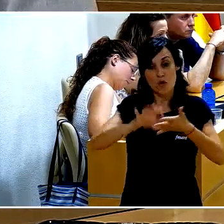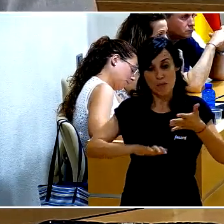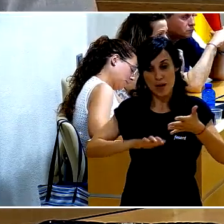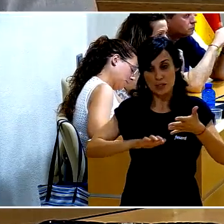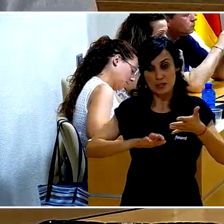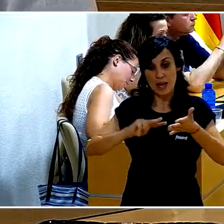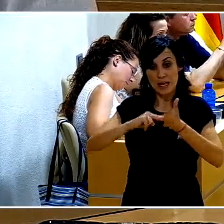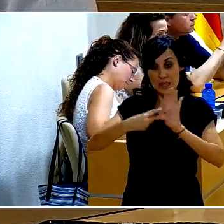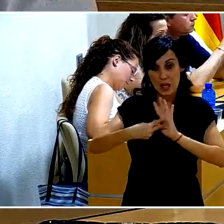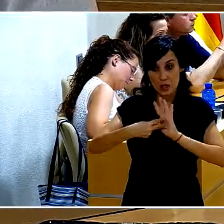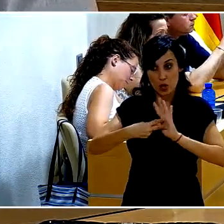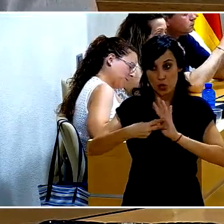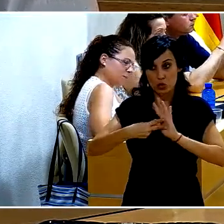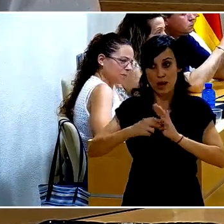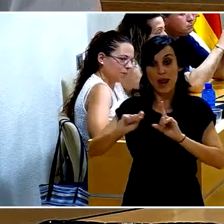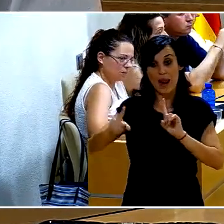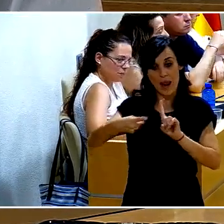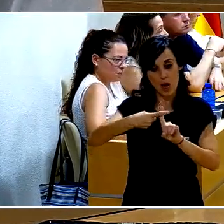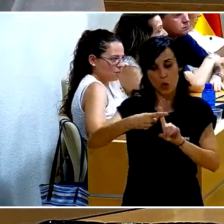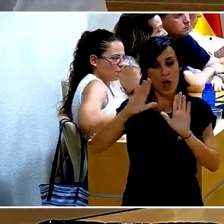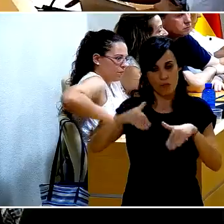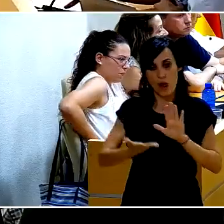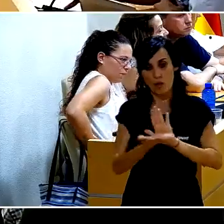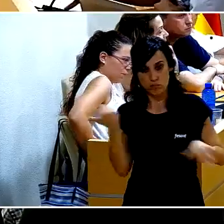con los informes técnicos pertinentes, la cruz se ha quitado